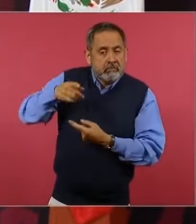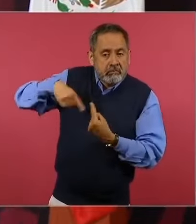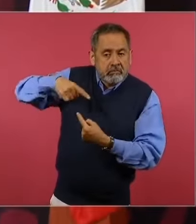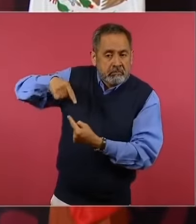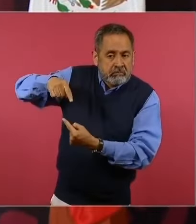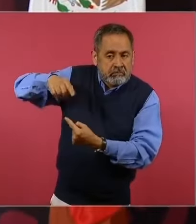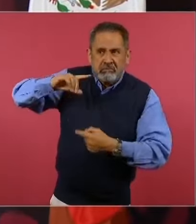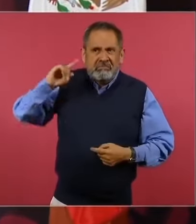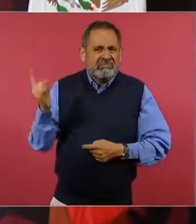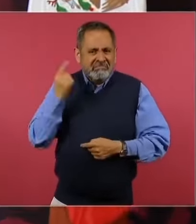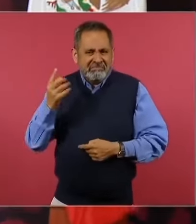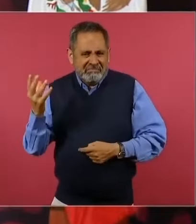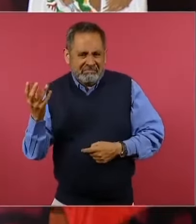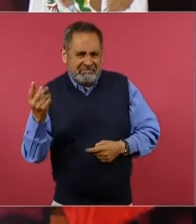entrar